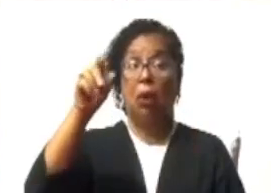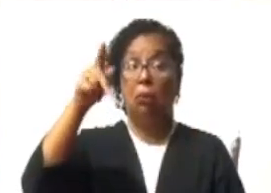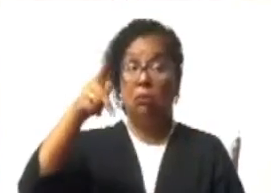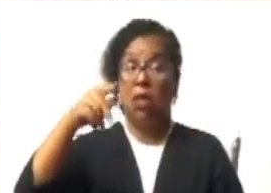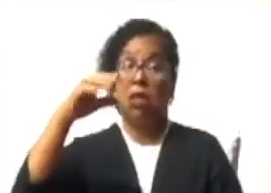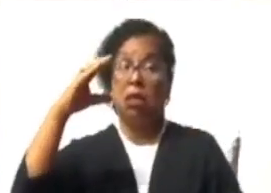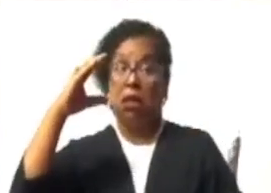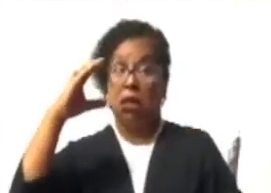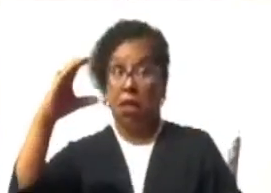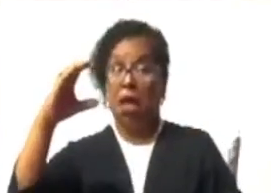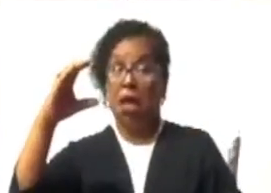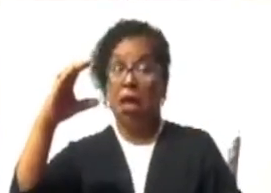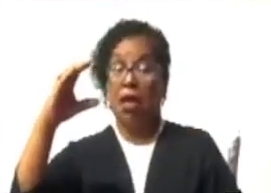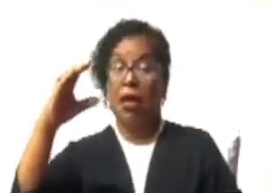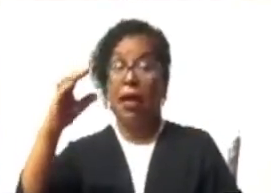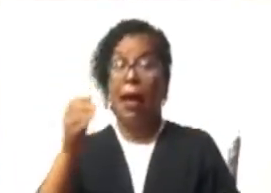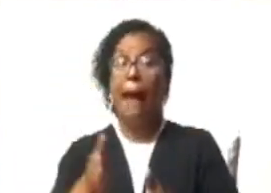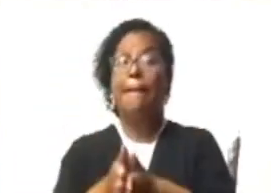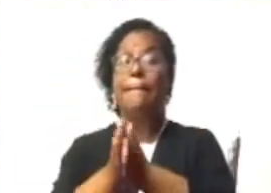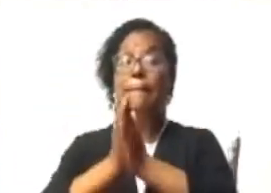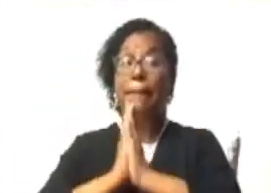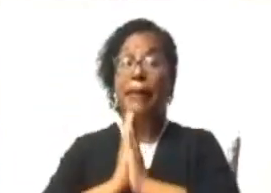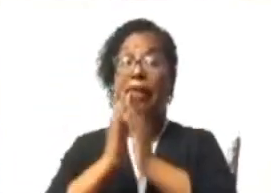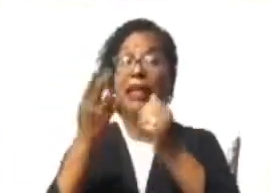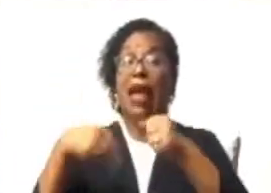un aumento de